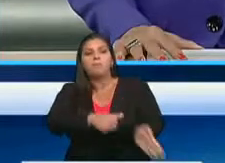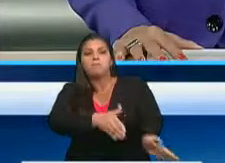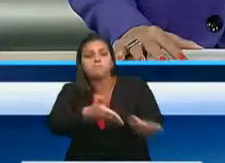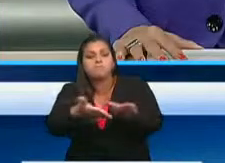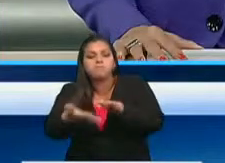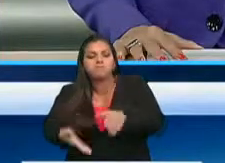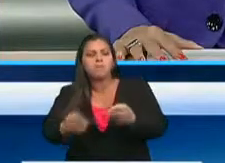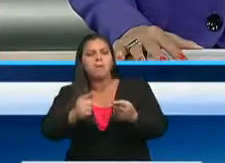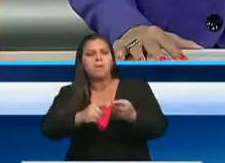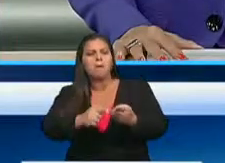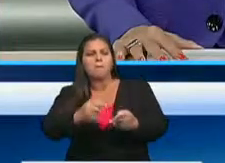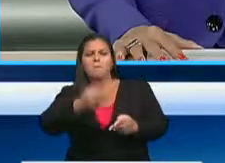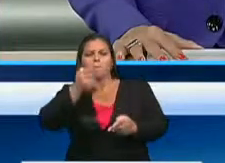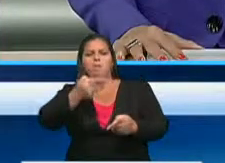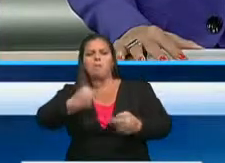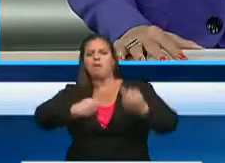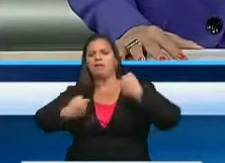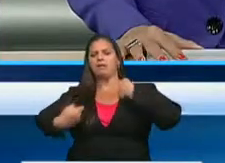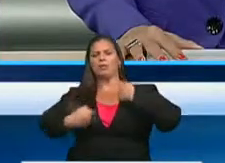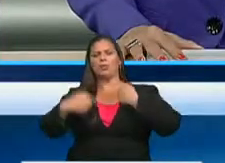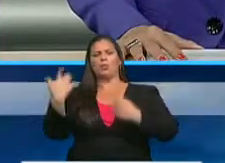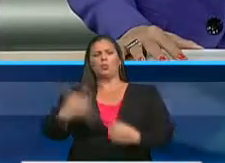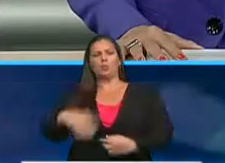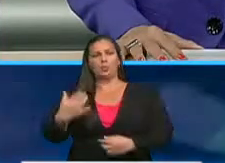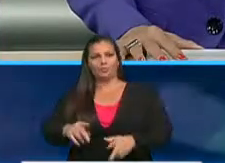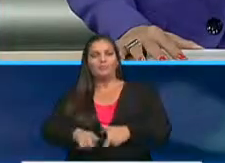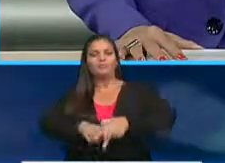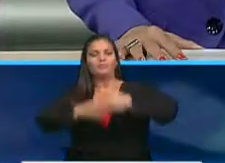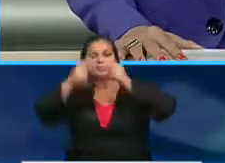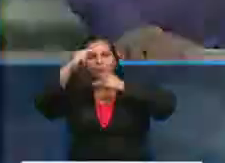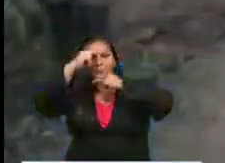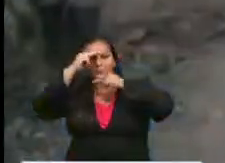Así empezamos la noticia Emisión Estelar.